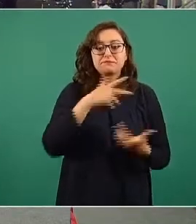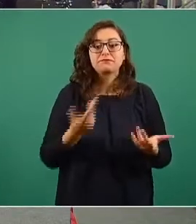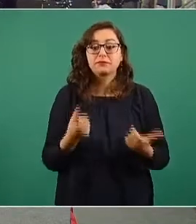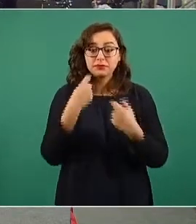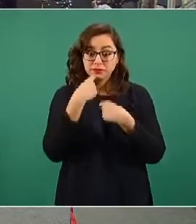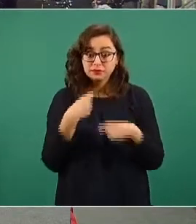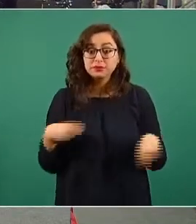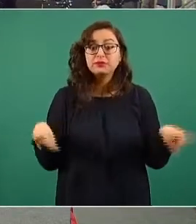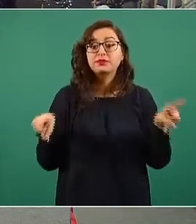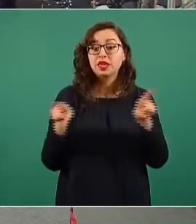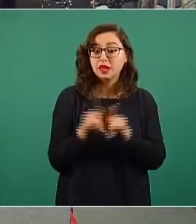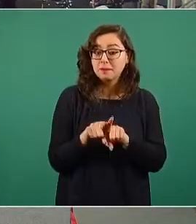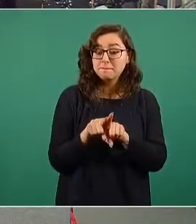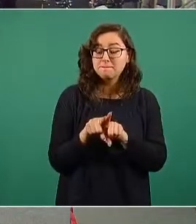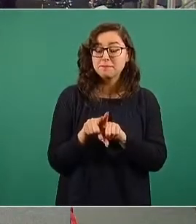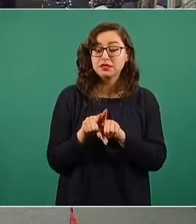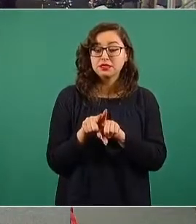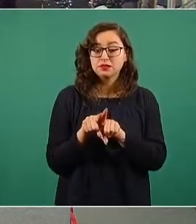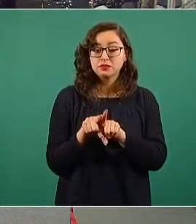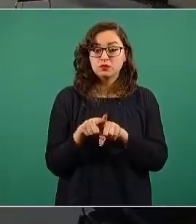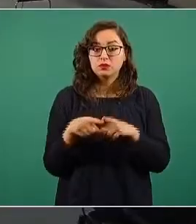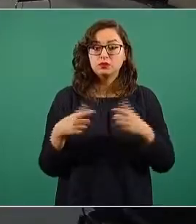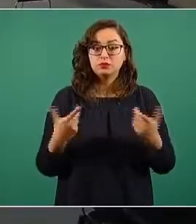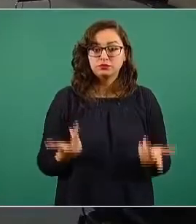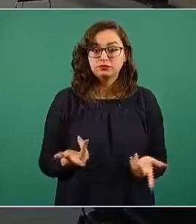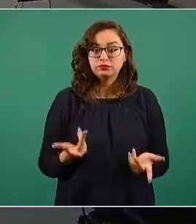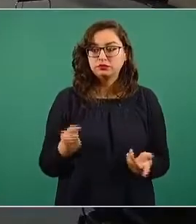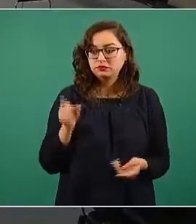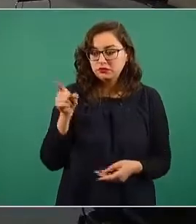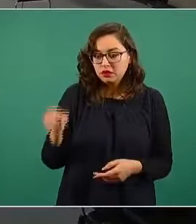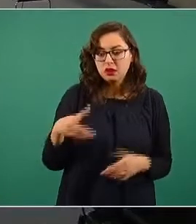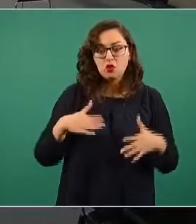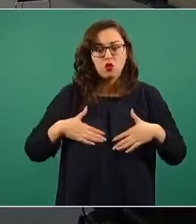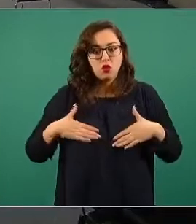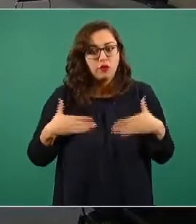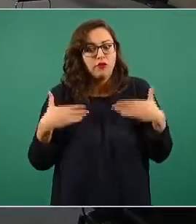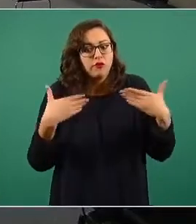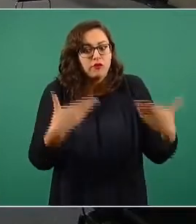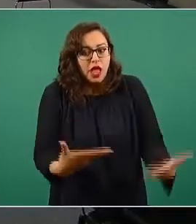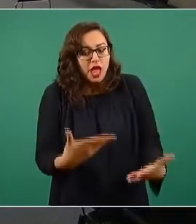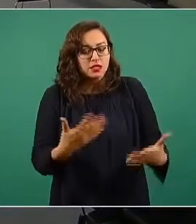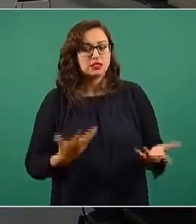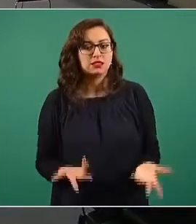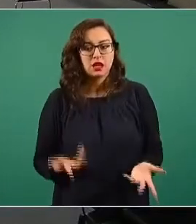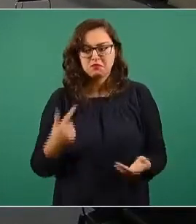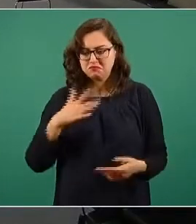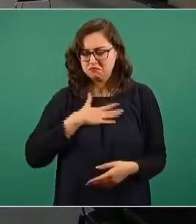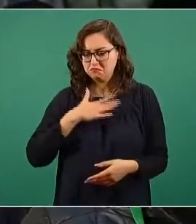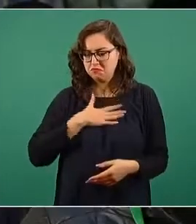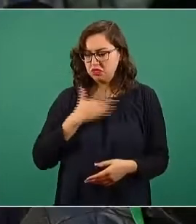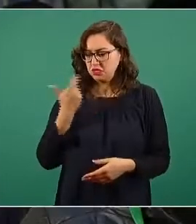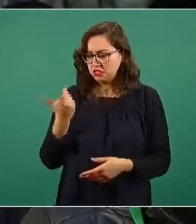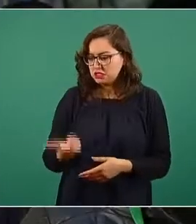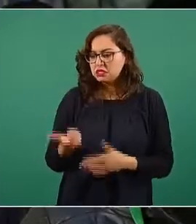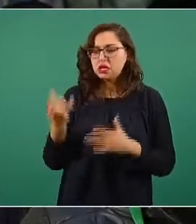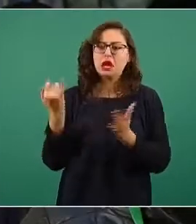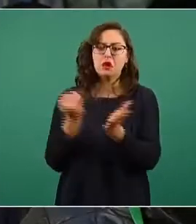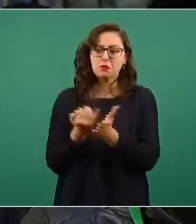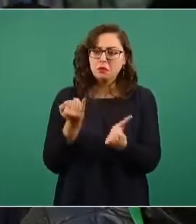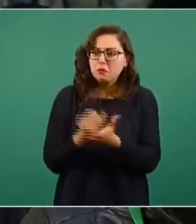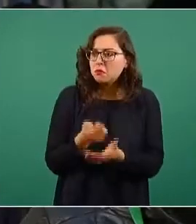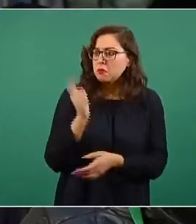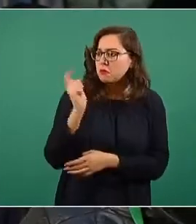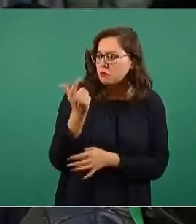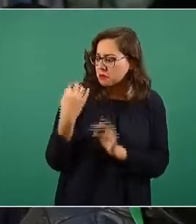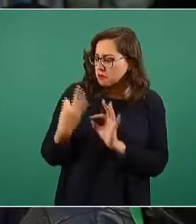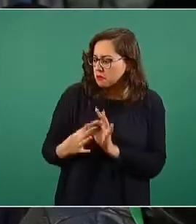regularizar a este proveedor que de buena fe, según él dice, pues invirtió, ha pagado impuestos, ha tenido todo